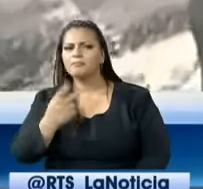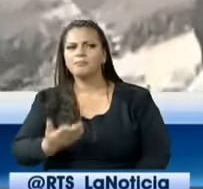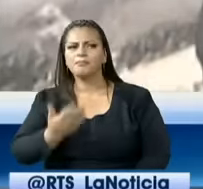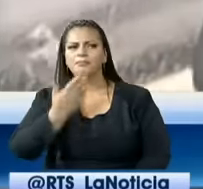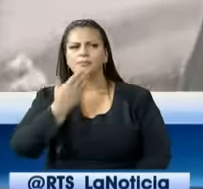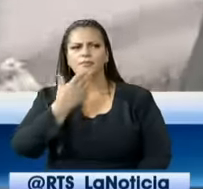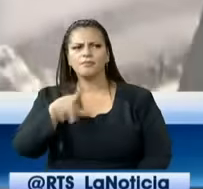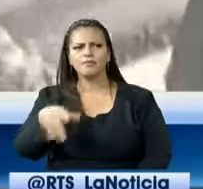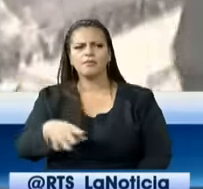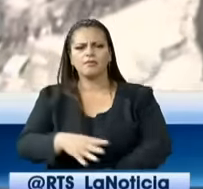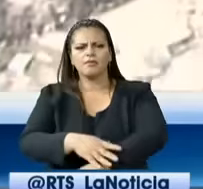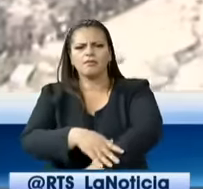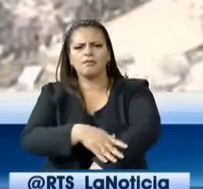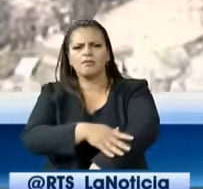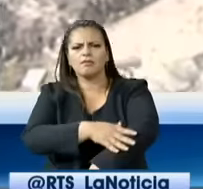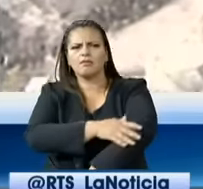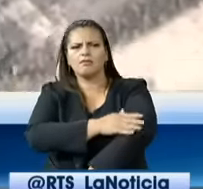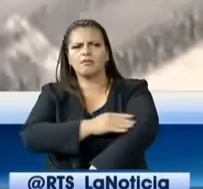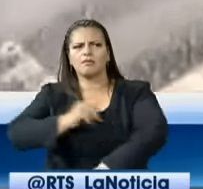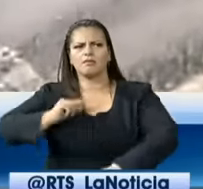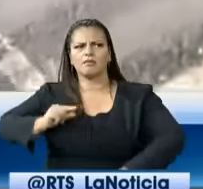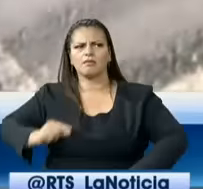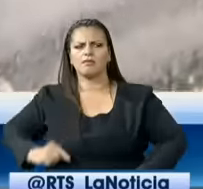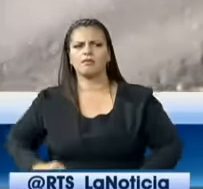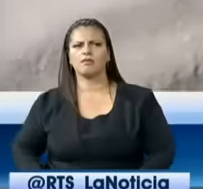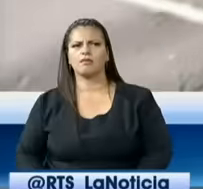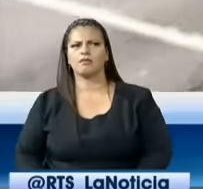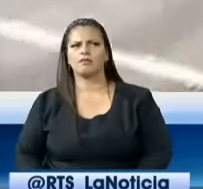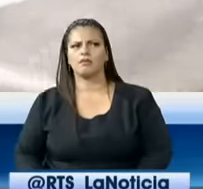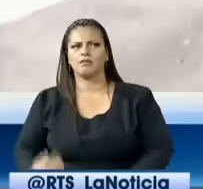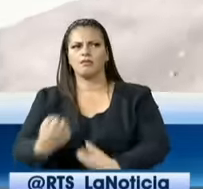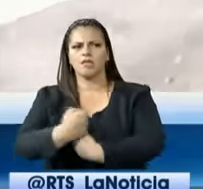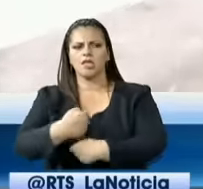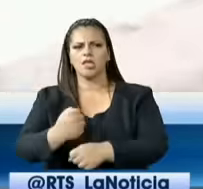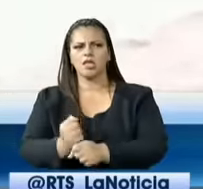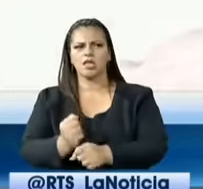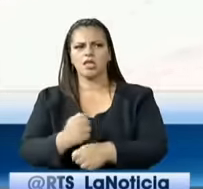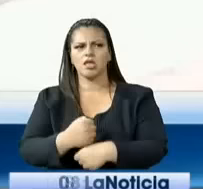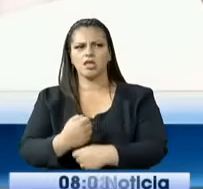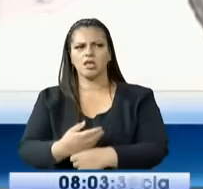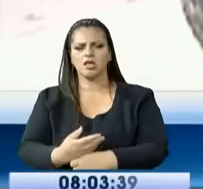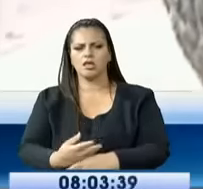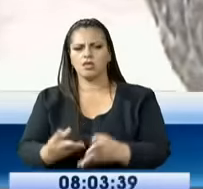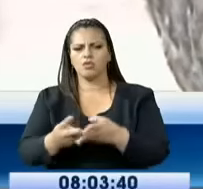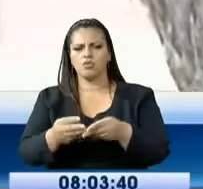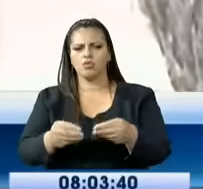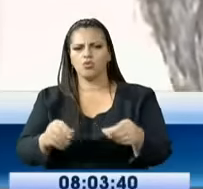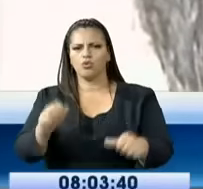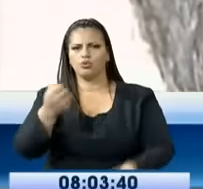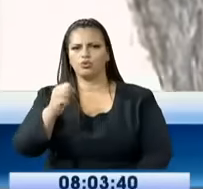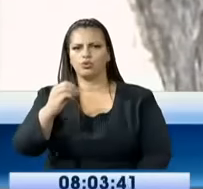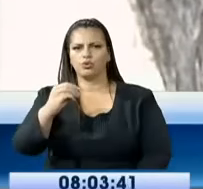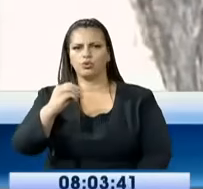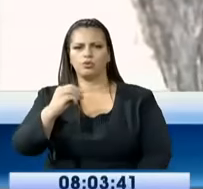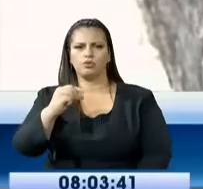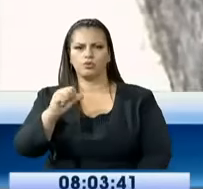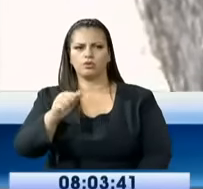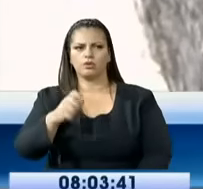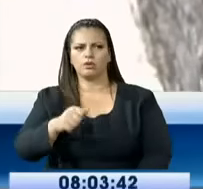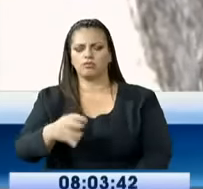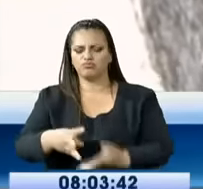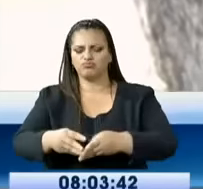la piel. ¿Con qué lo elaboró? La piel es soga desmenuzada. Soga desmenuzada. Soga desmenuzada. Y